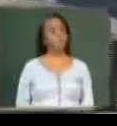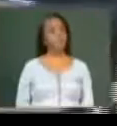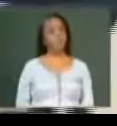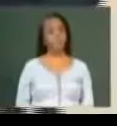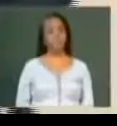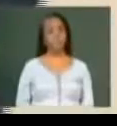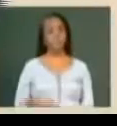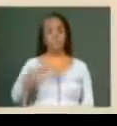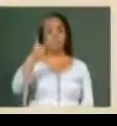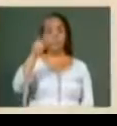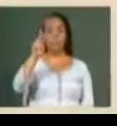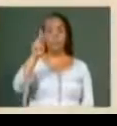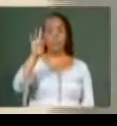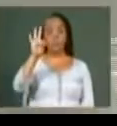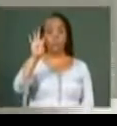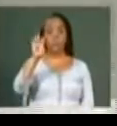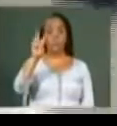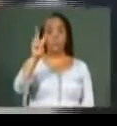Felicidades.